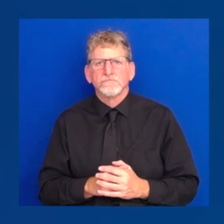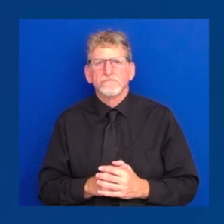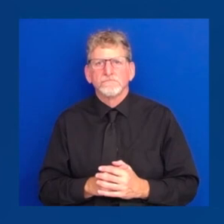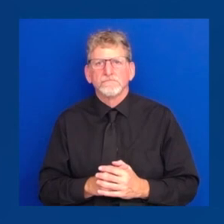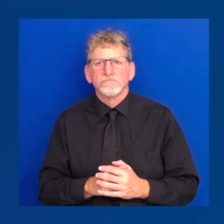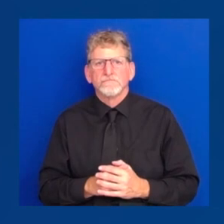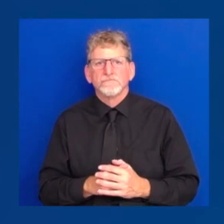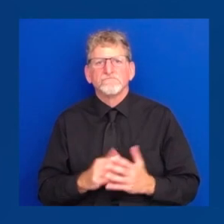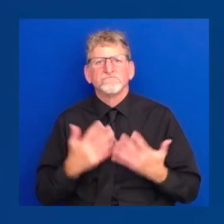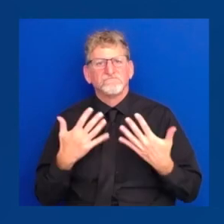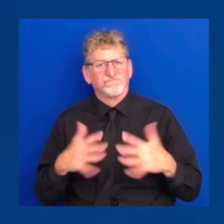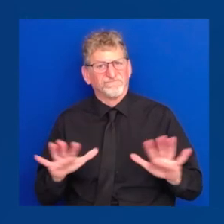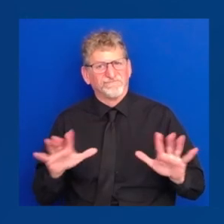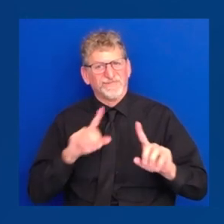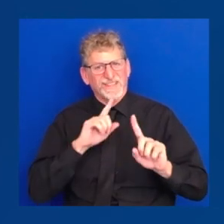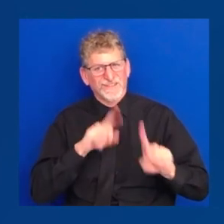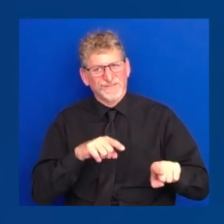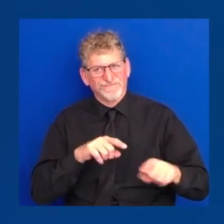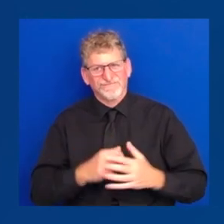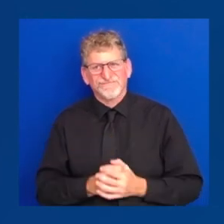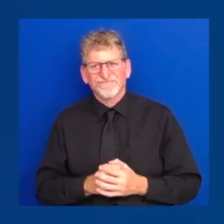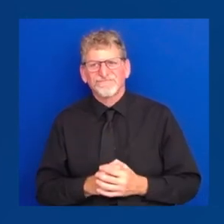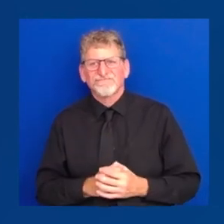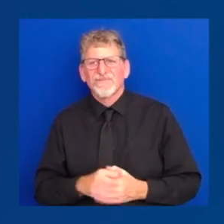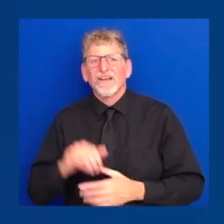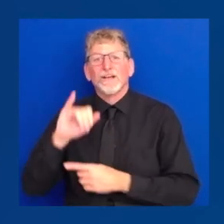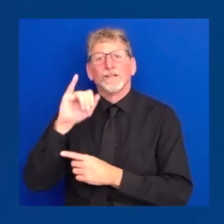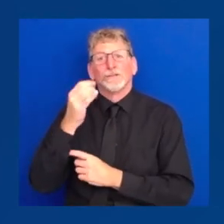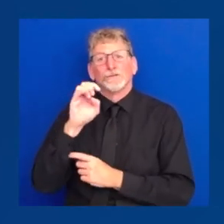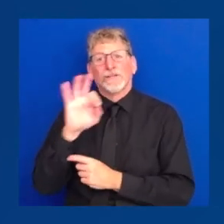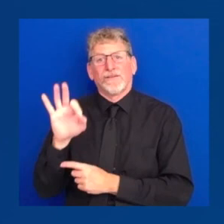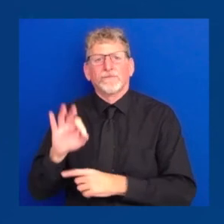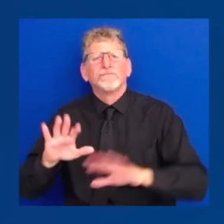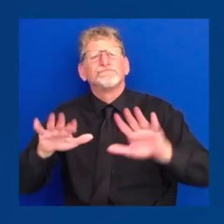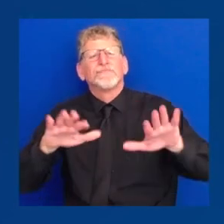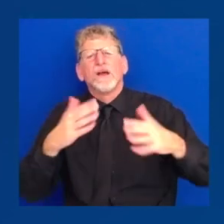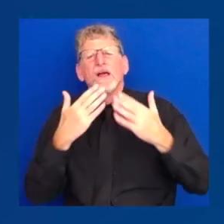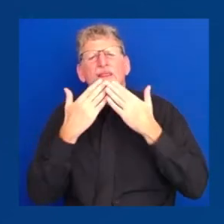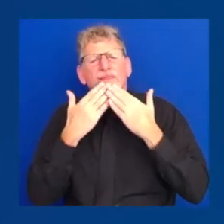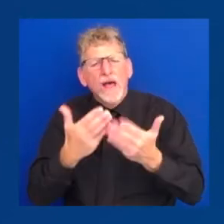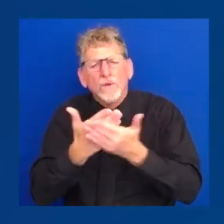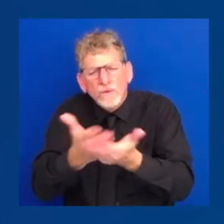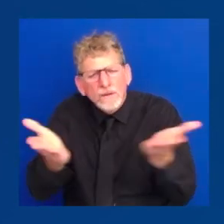I want to thank everybody for today's briefing, and it's wonderful to be getting back to our more